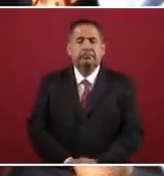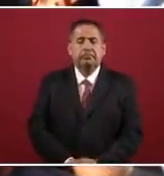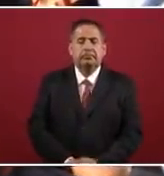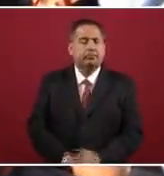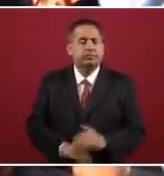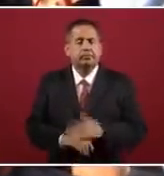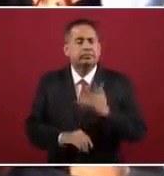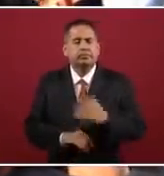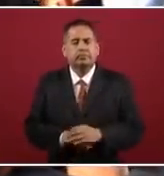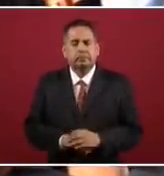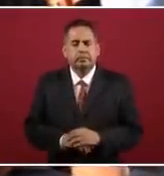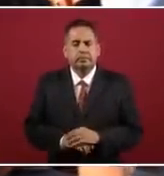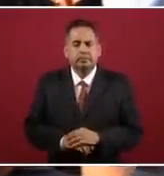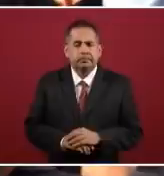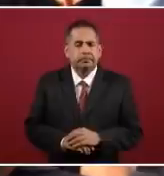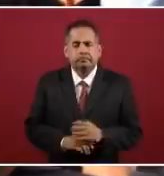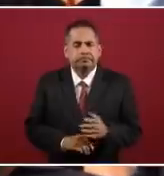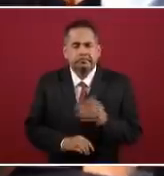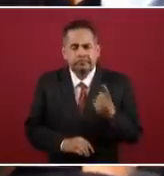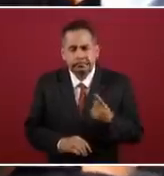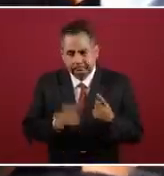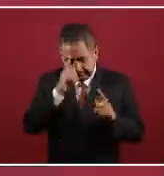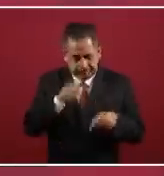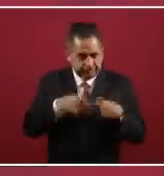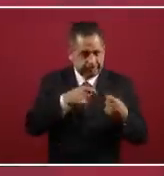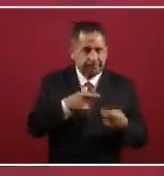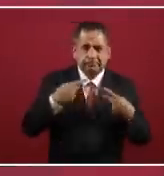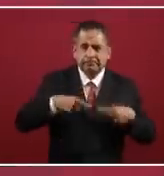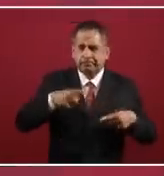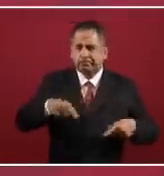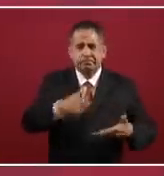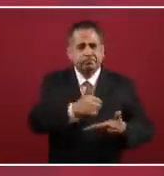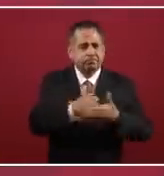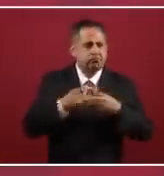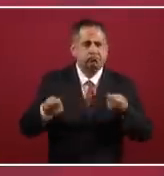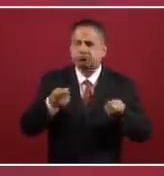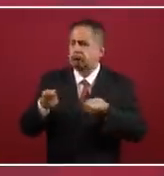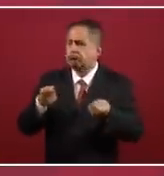¿Por qué así? Para que nos ayude la gente a gobernar.